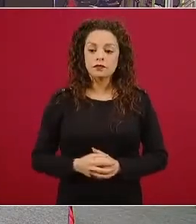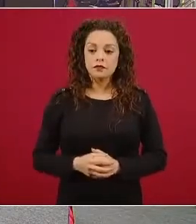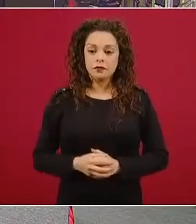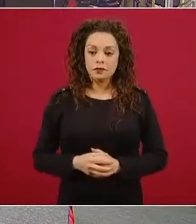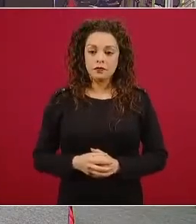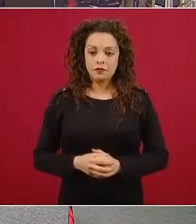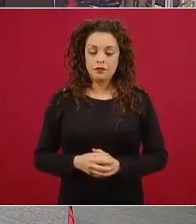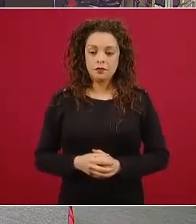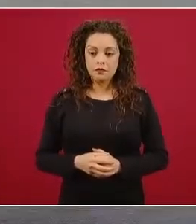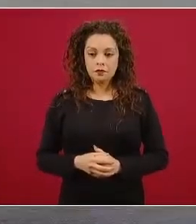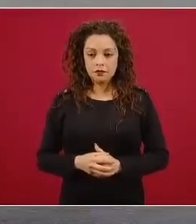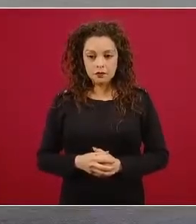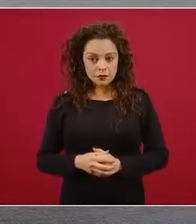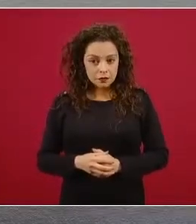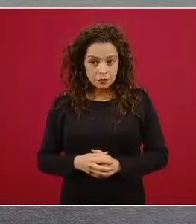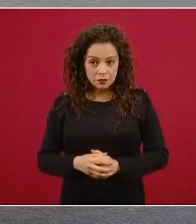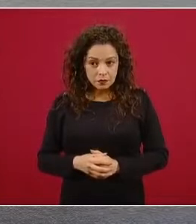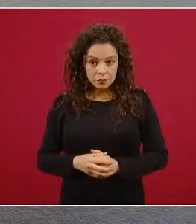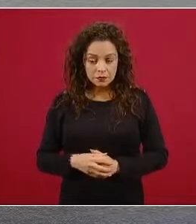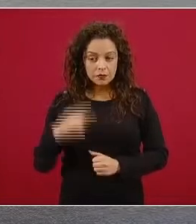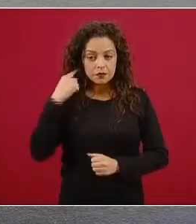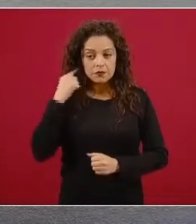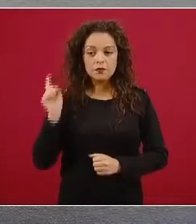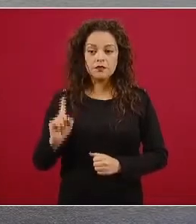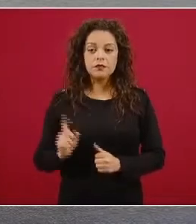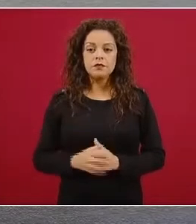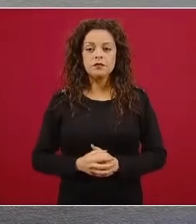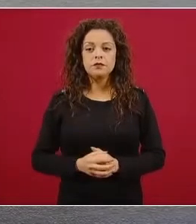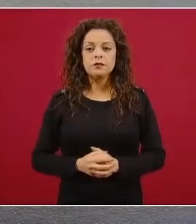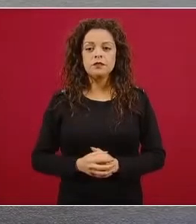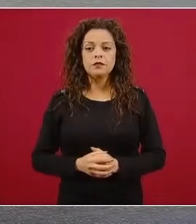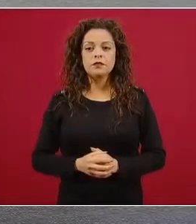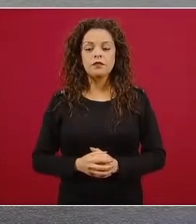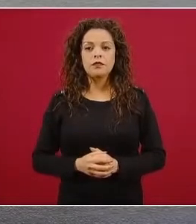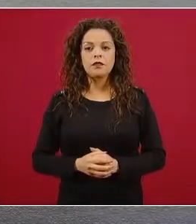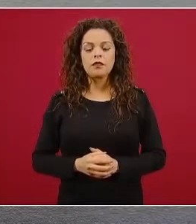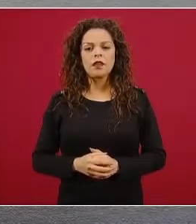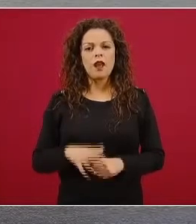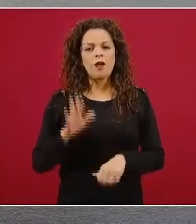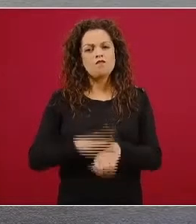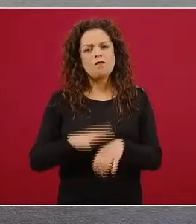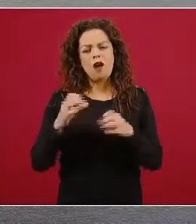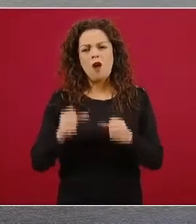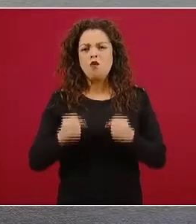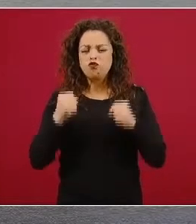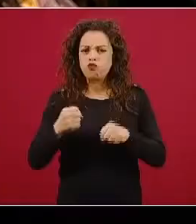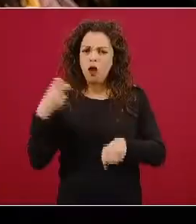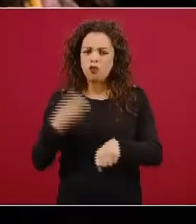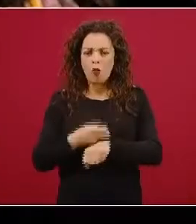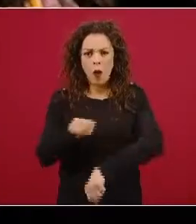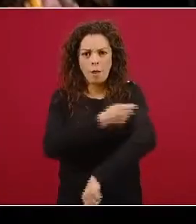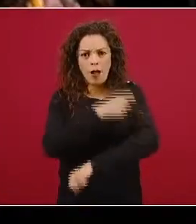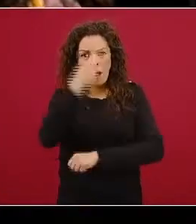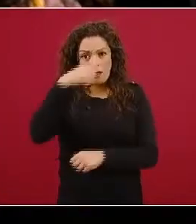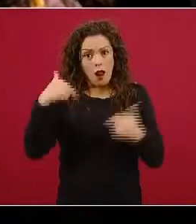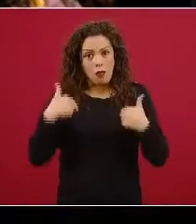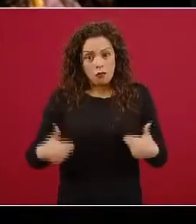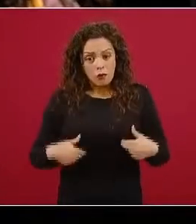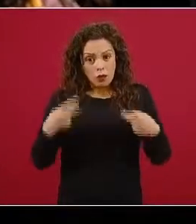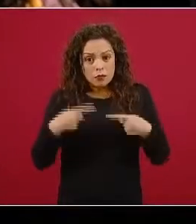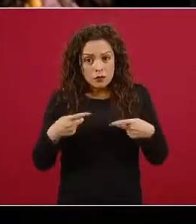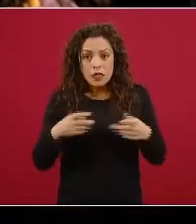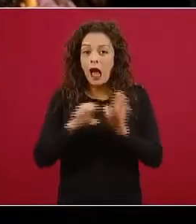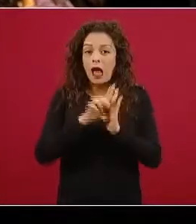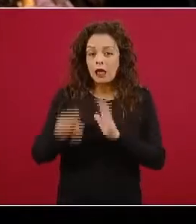humano y resultan ser menos agresivas las vacunas para los seres humanos. Por ejemplo, en la vacuna de